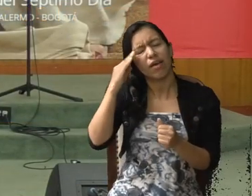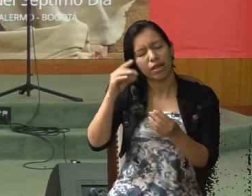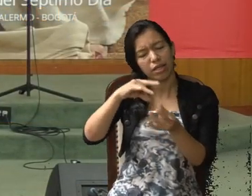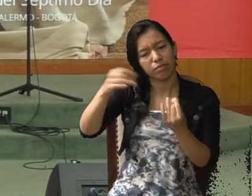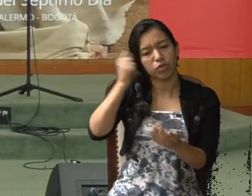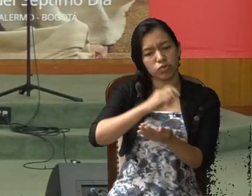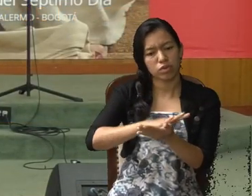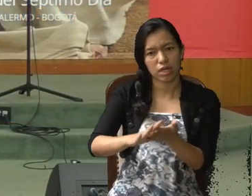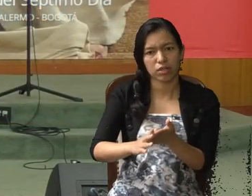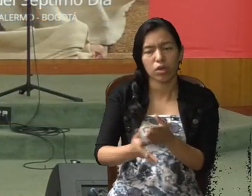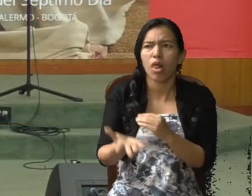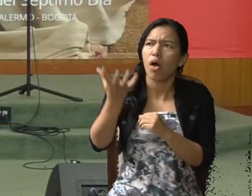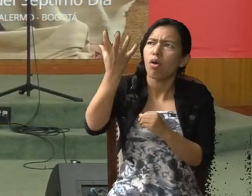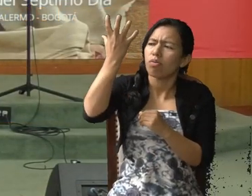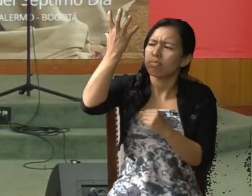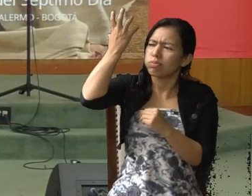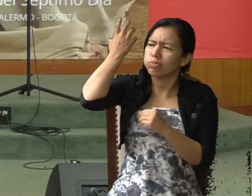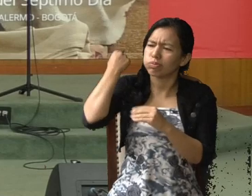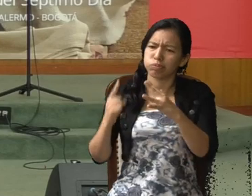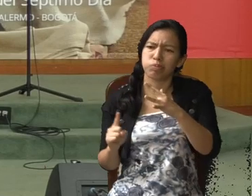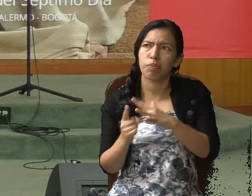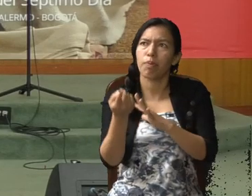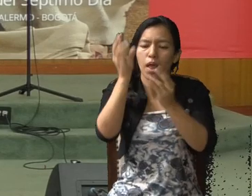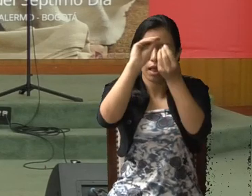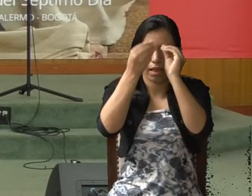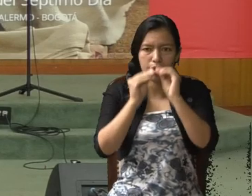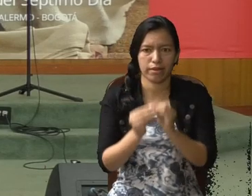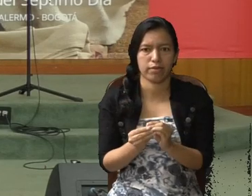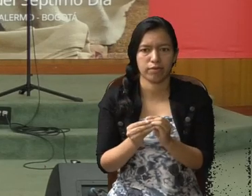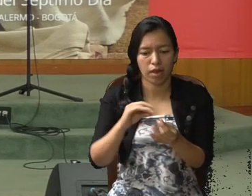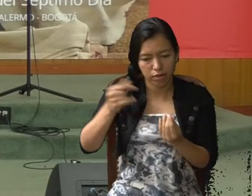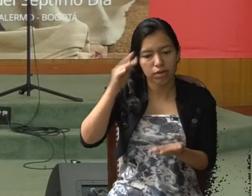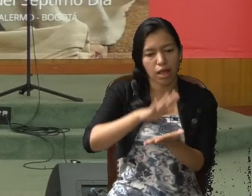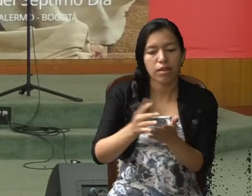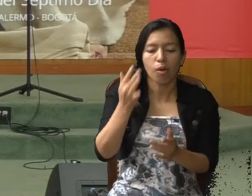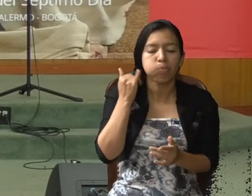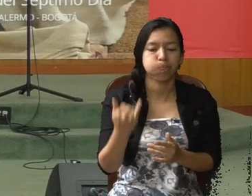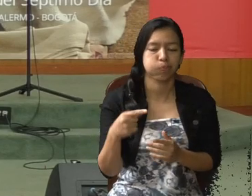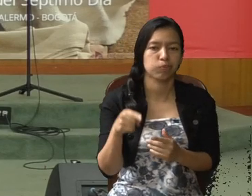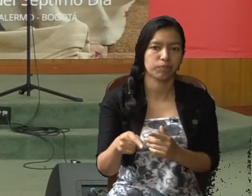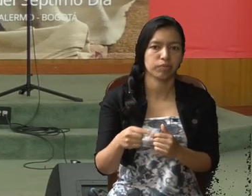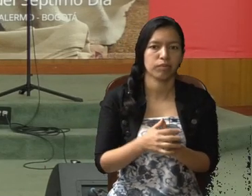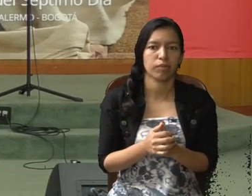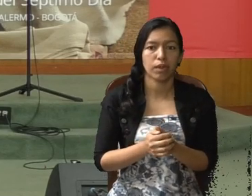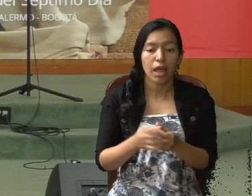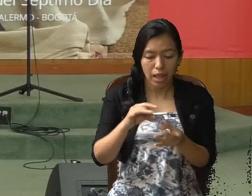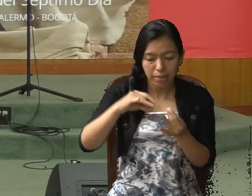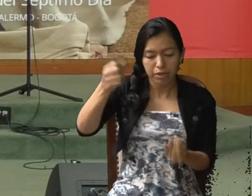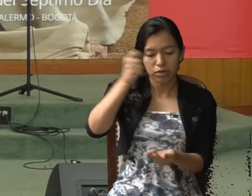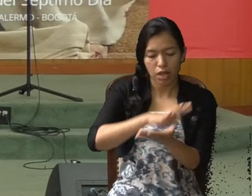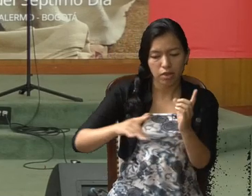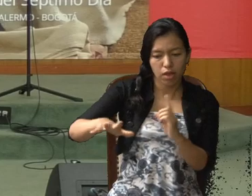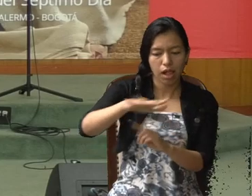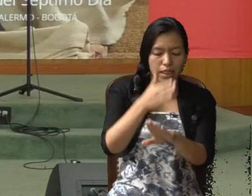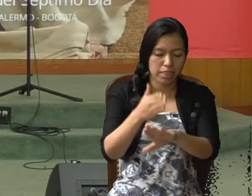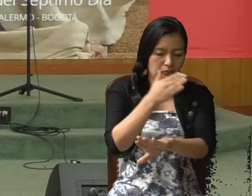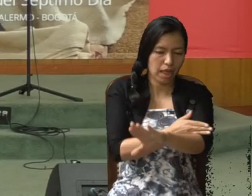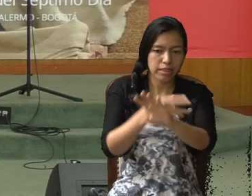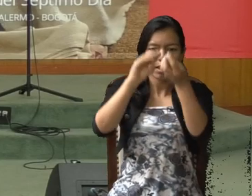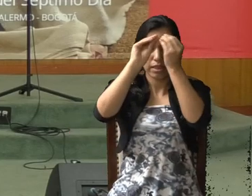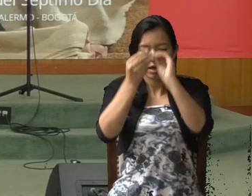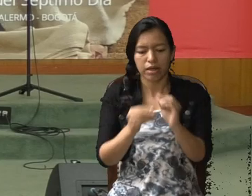estuvo presente en el momento de la creación. El Espíritu Santo se estaba moviendo antes de la creación sobre la